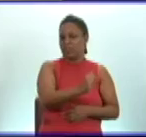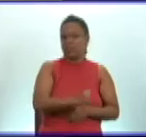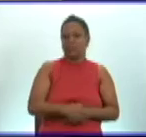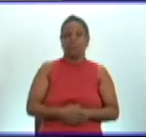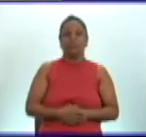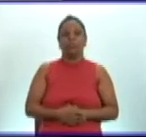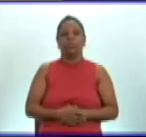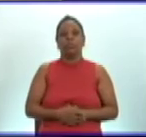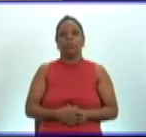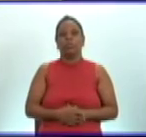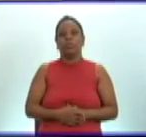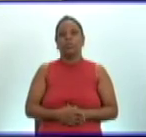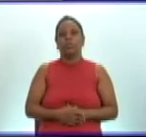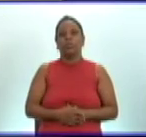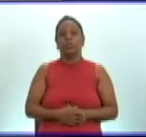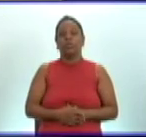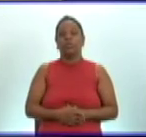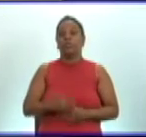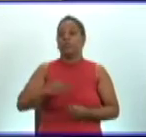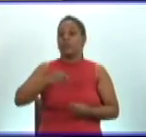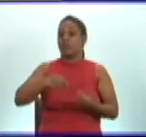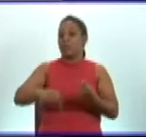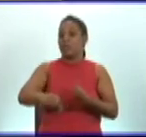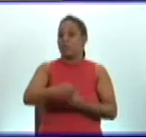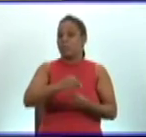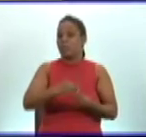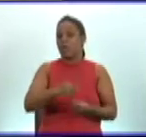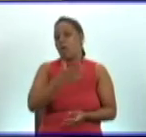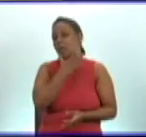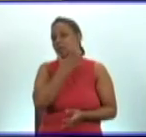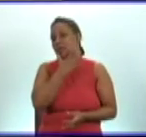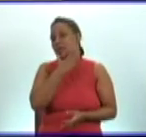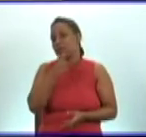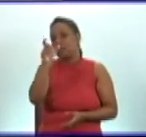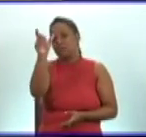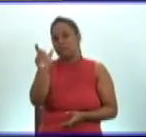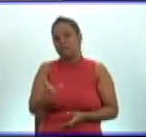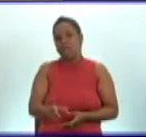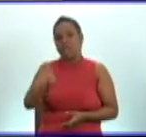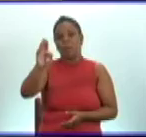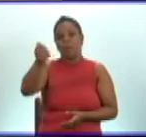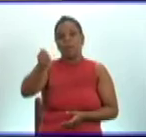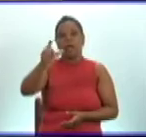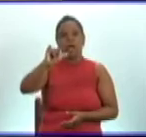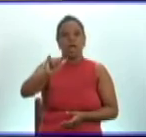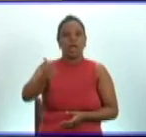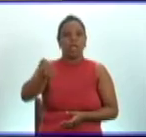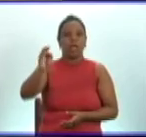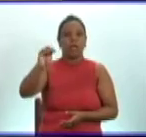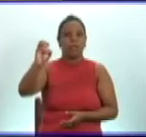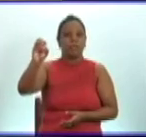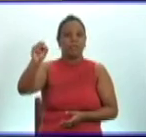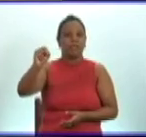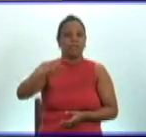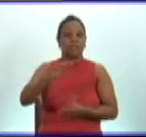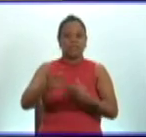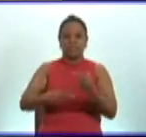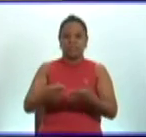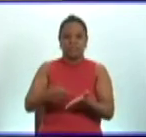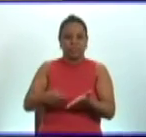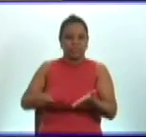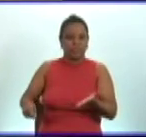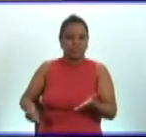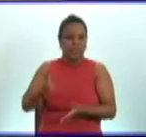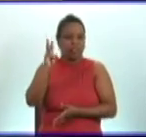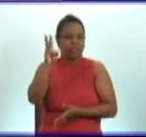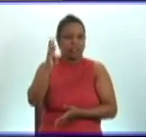para el entonces pues también se había convertido como en un himno, que es la Bayamesa de Fornaris y de Carlos Manuel de Céspedes, una de las 3 bayamesas